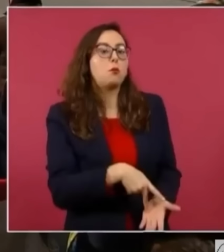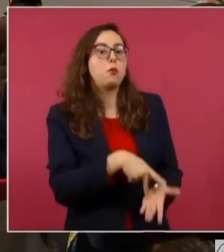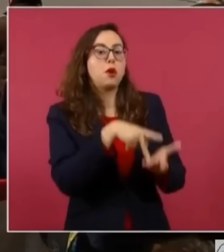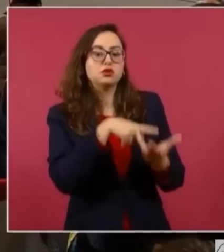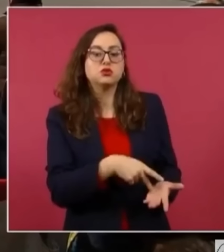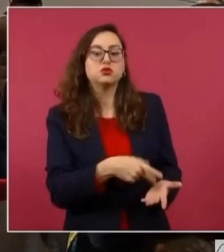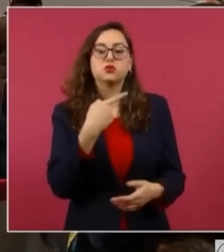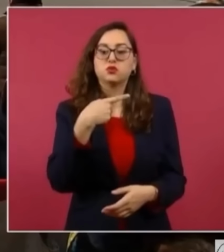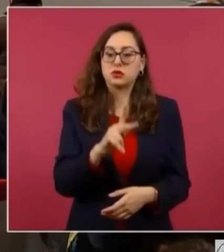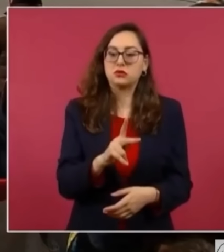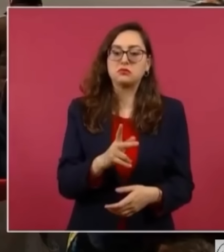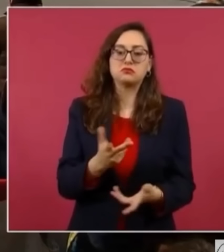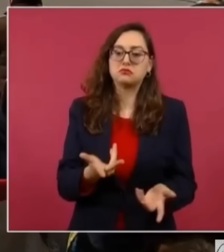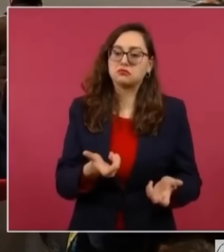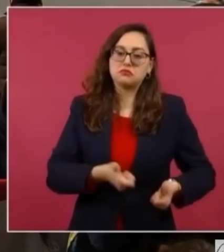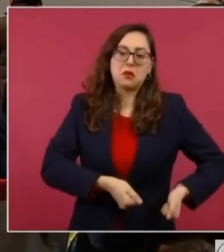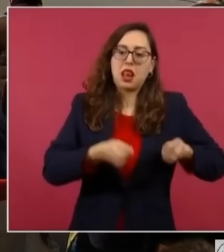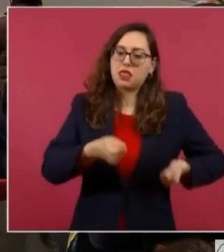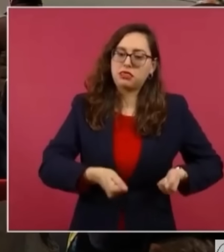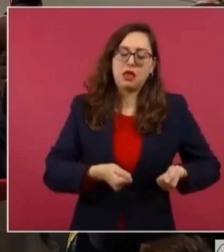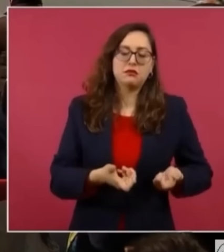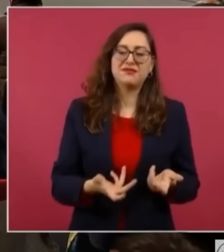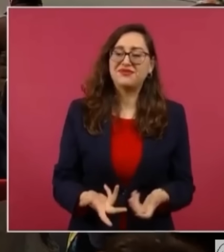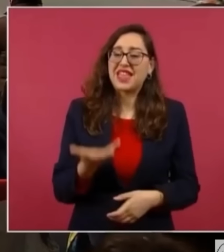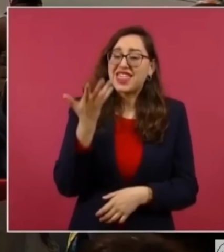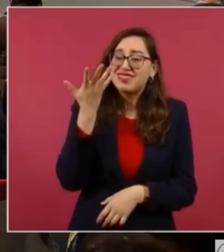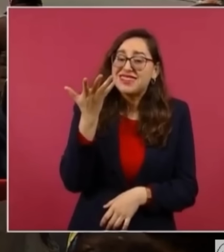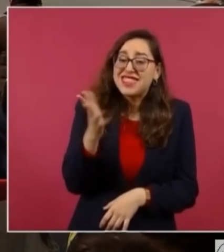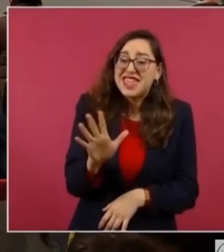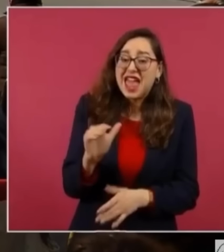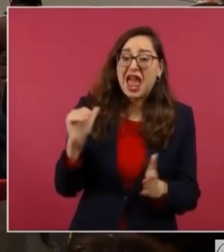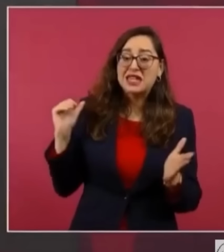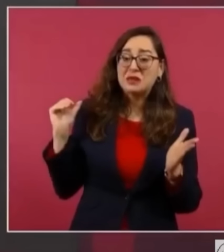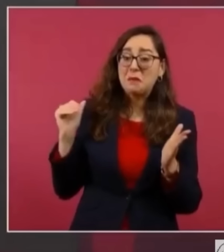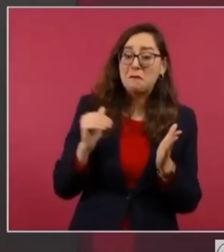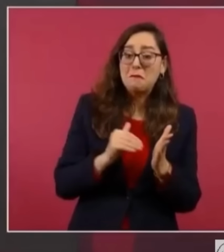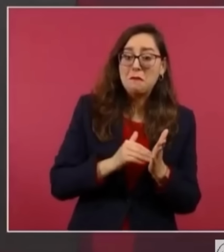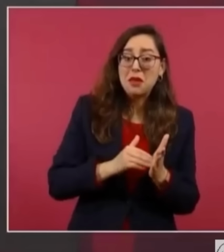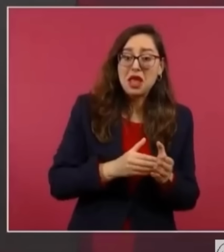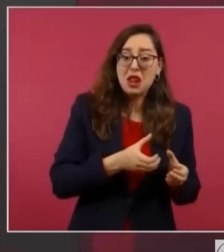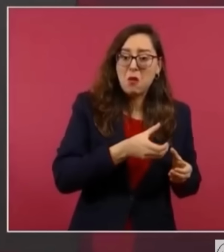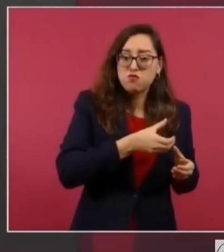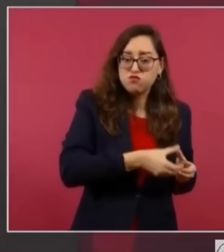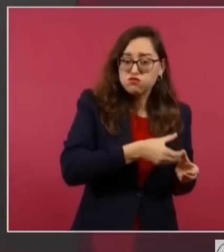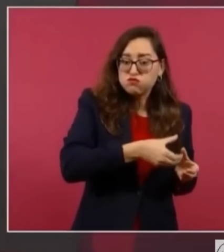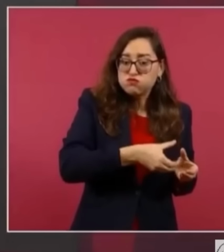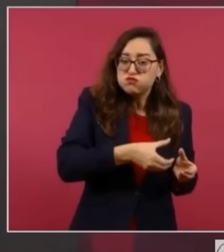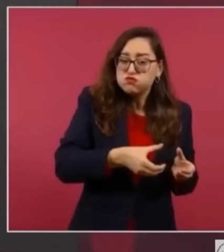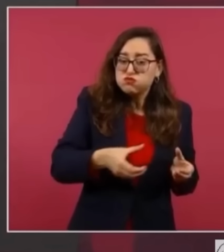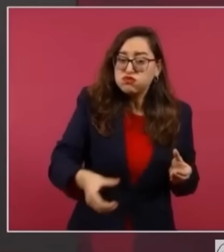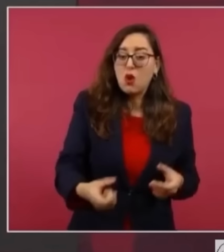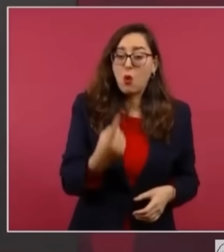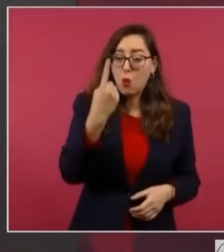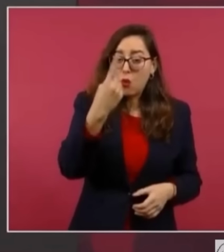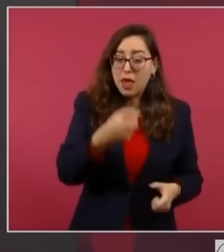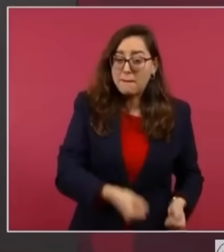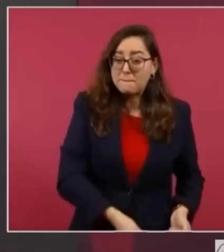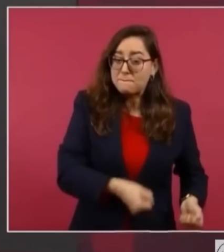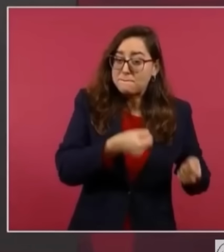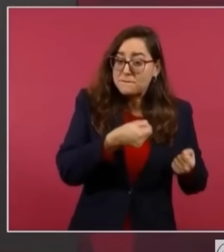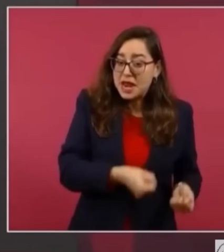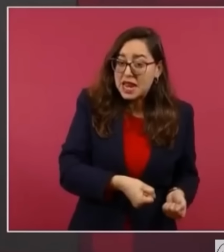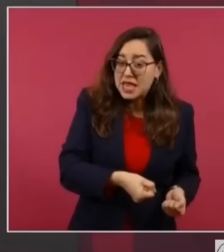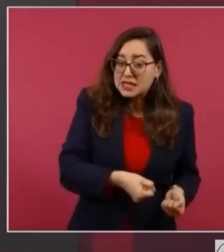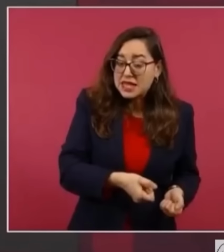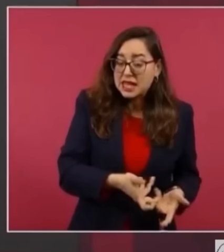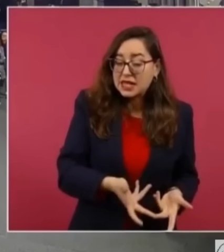pero necesitas muy bien. Tonelada, no, 10,000 fajos de $100 cada uno. Ya está ahí. A